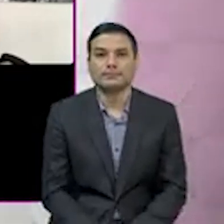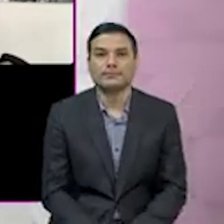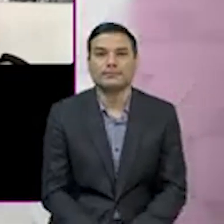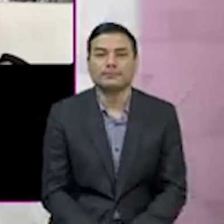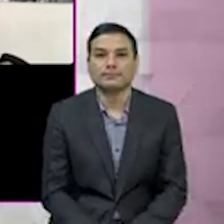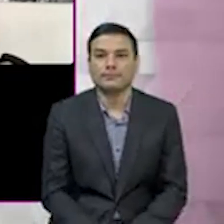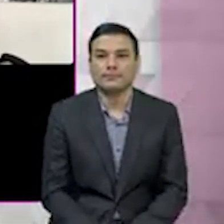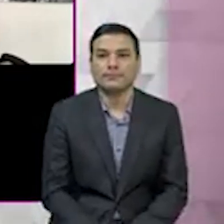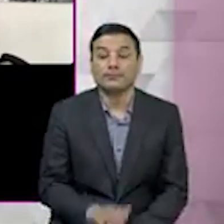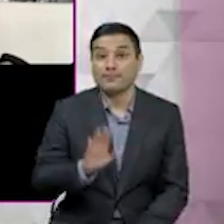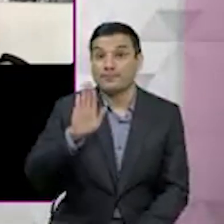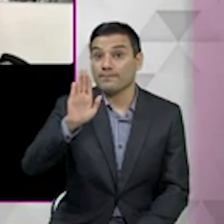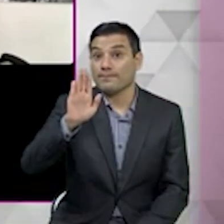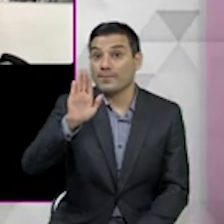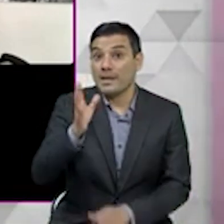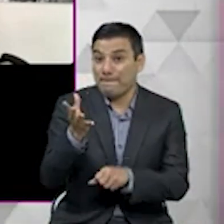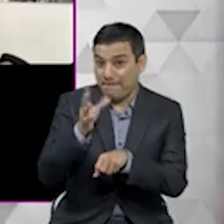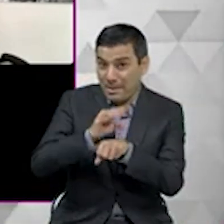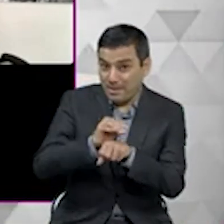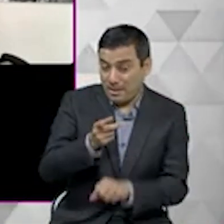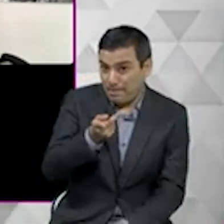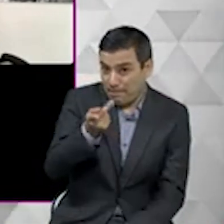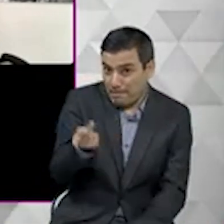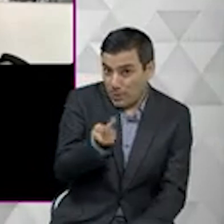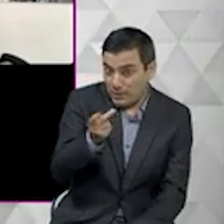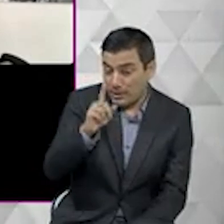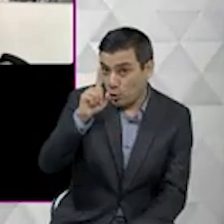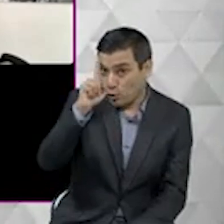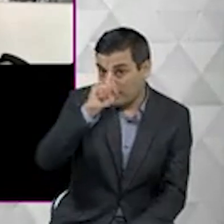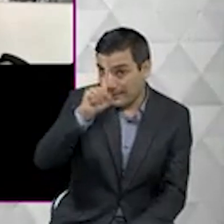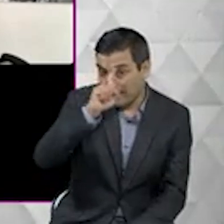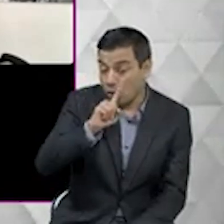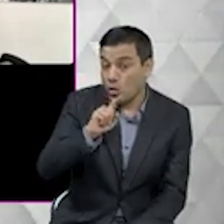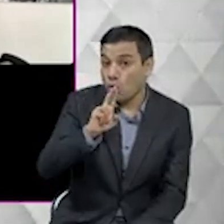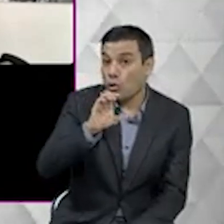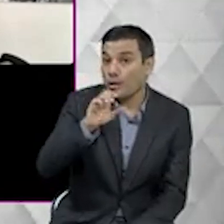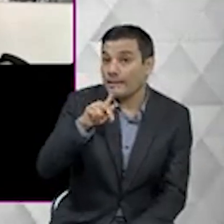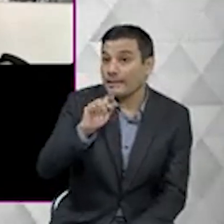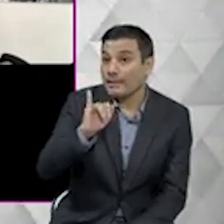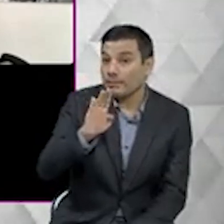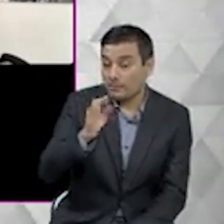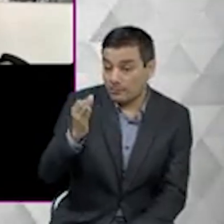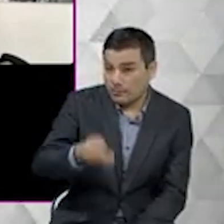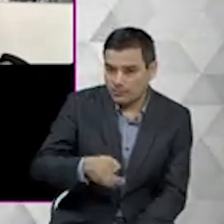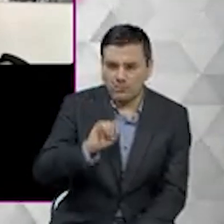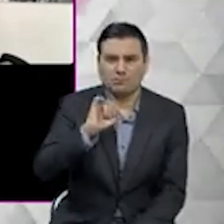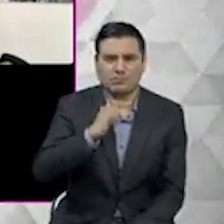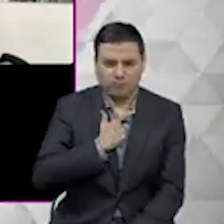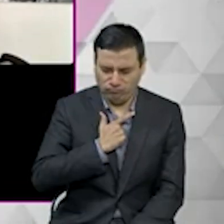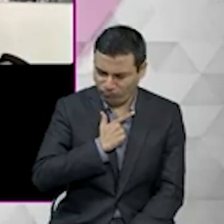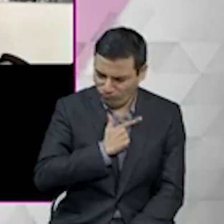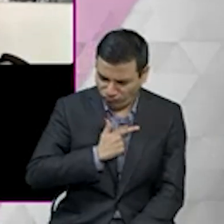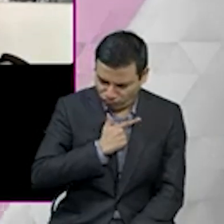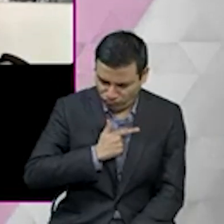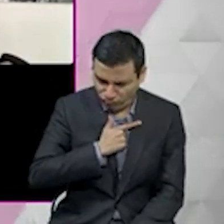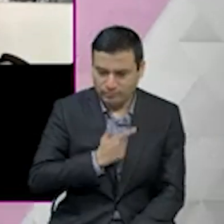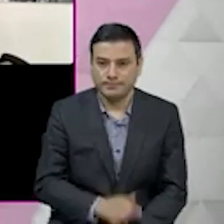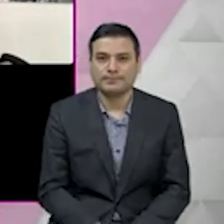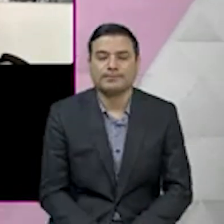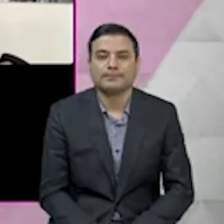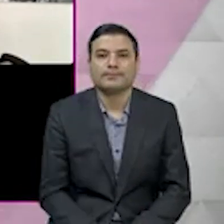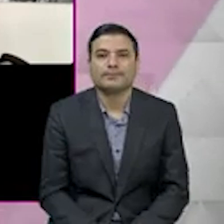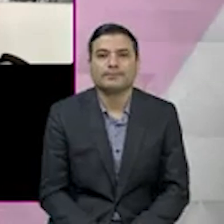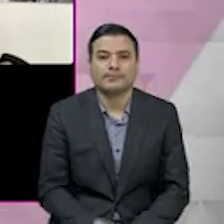una pregunta al consejero O'Keefe? Nada más si me acepta una pregunta antes de que intervenga el... Sí, con mucho gusto.